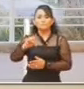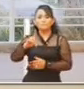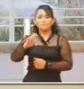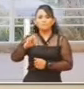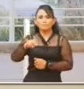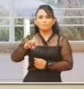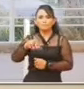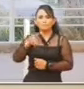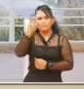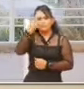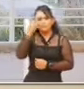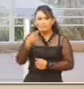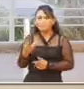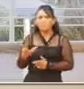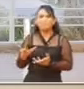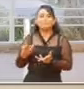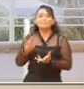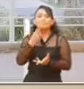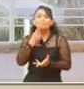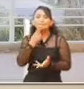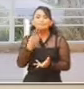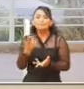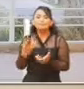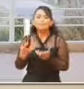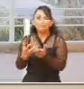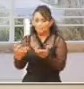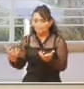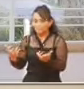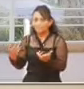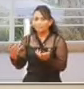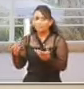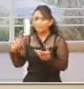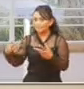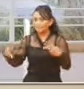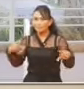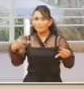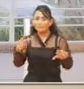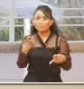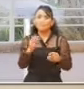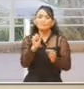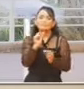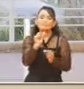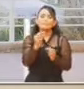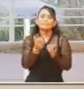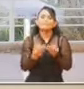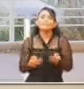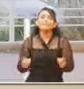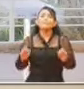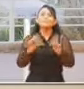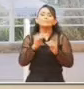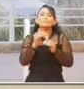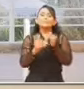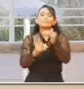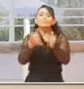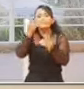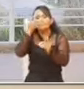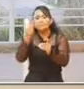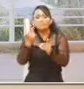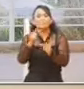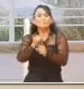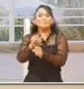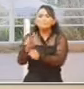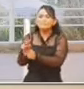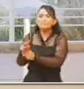que este es un pequeño pero importante paso que el municipio de Querétaro tiene que dar para visibilizar